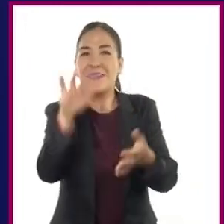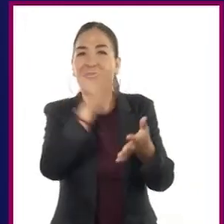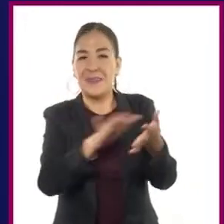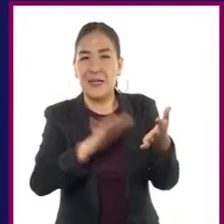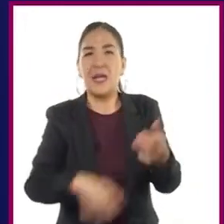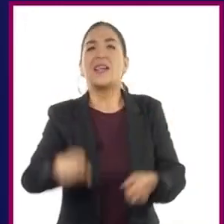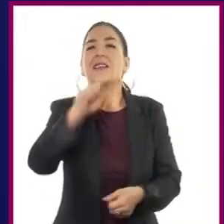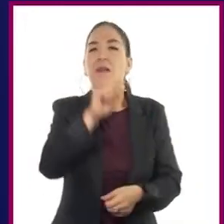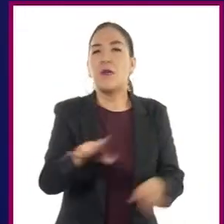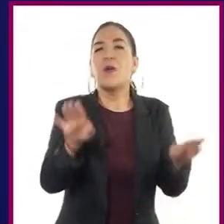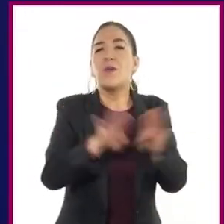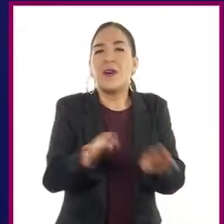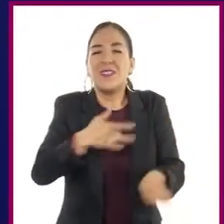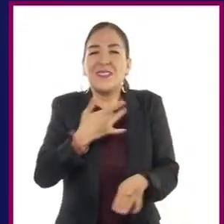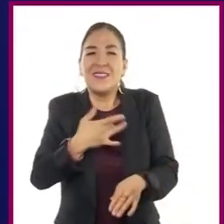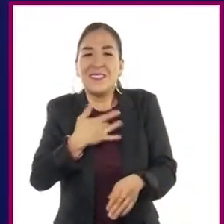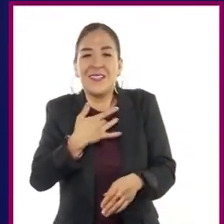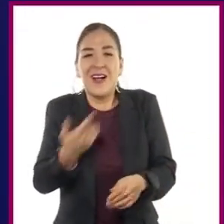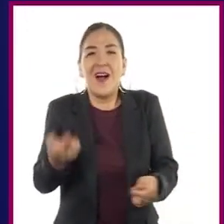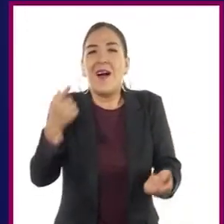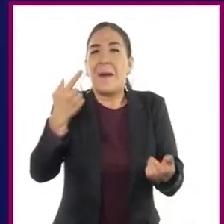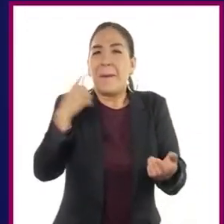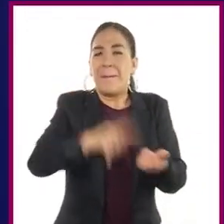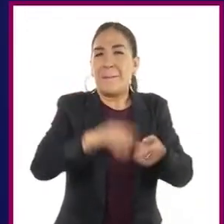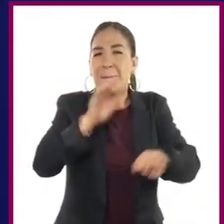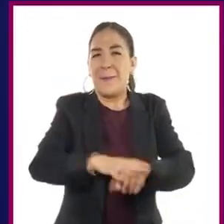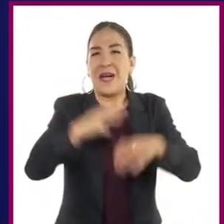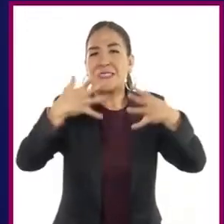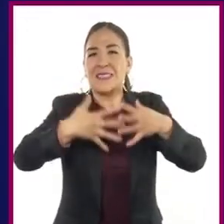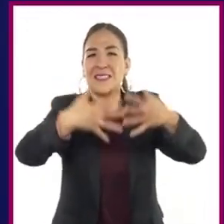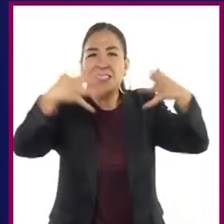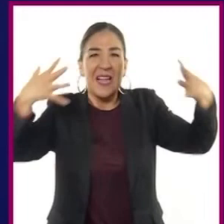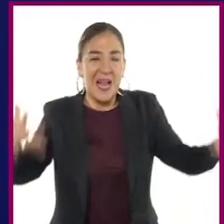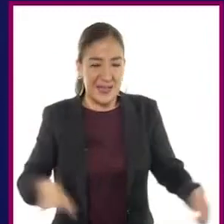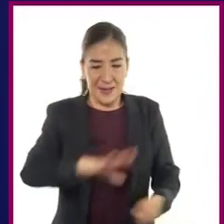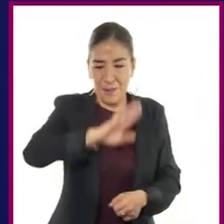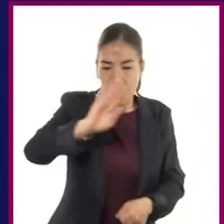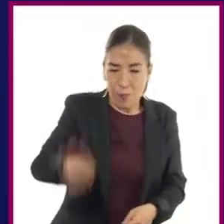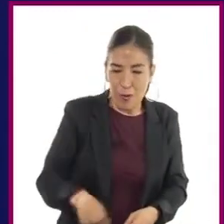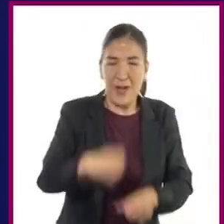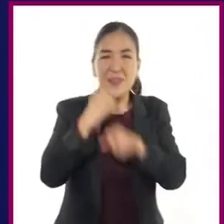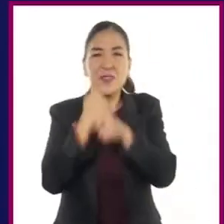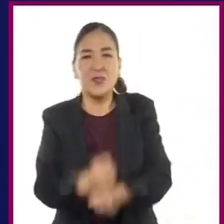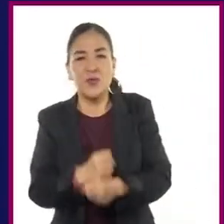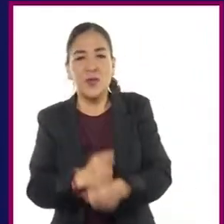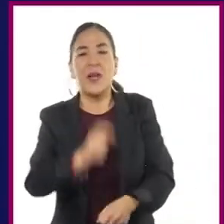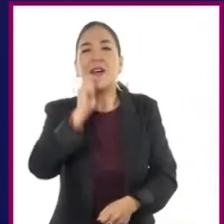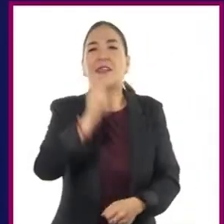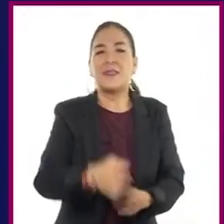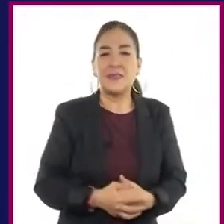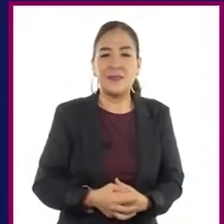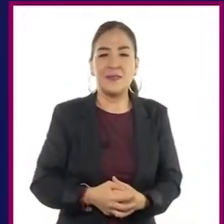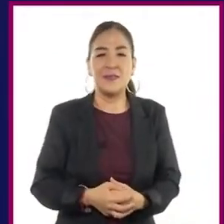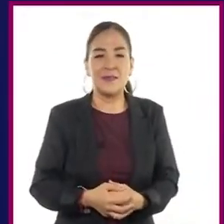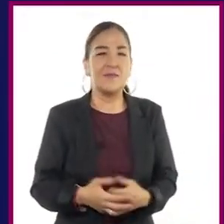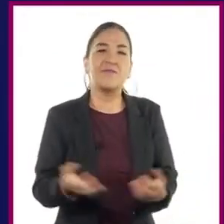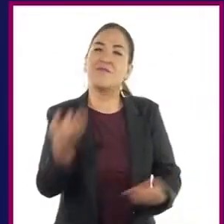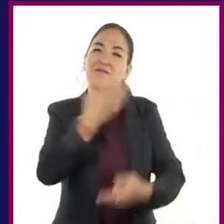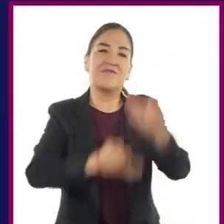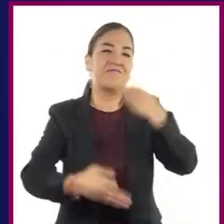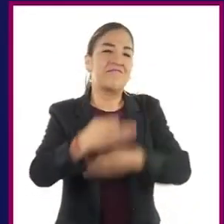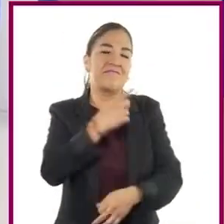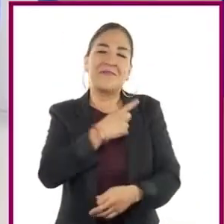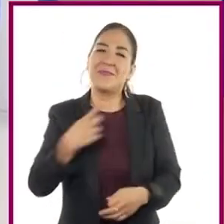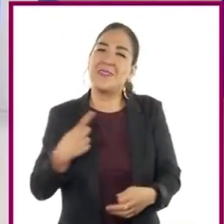lo pequeños que somos ante la eternidad y la muerte, el dolor que ocasiona el tener que aceptar que todo debe